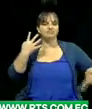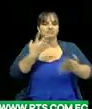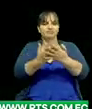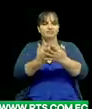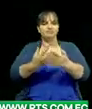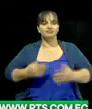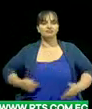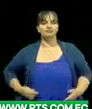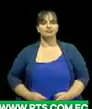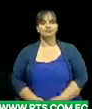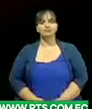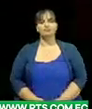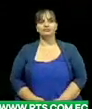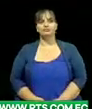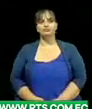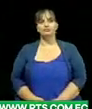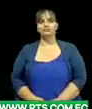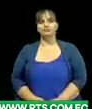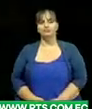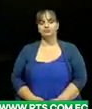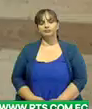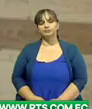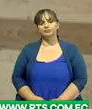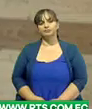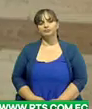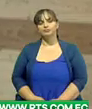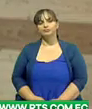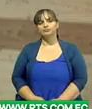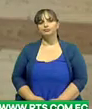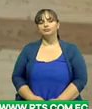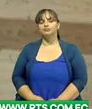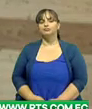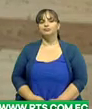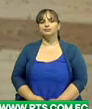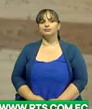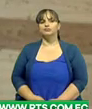En Quito informó Iván Casam.